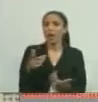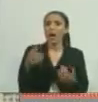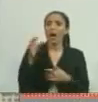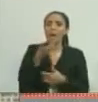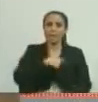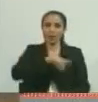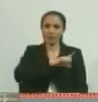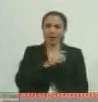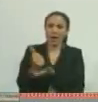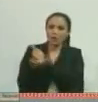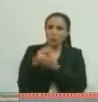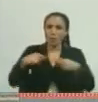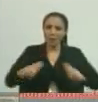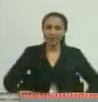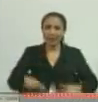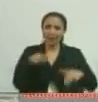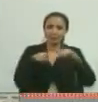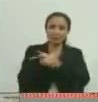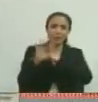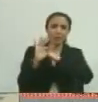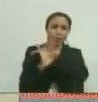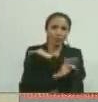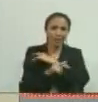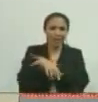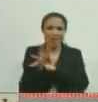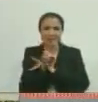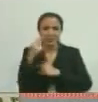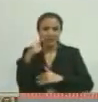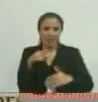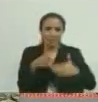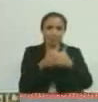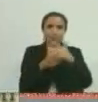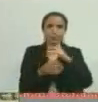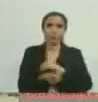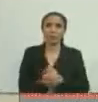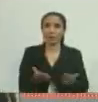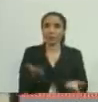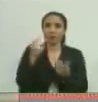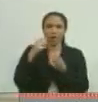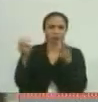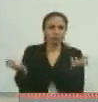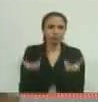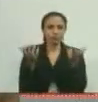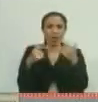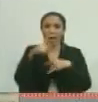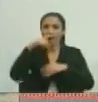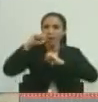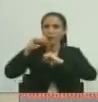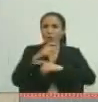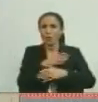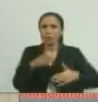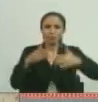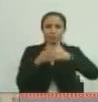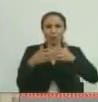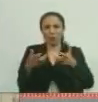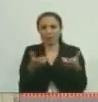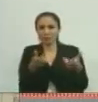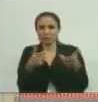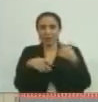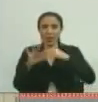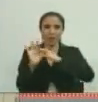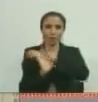se atasca en la frontera de Venezuela. El tiempo, Maduro incendia la crisis con dura represión en la